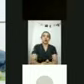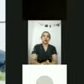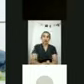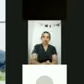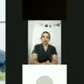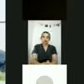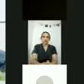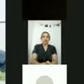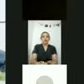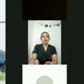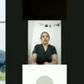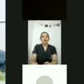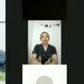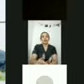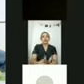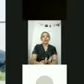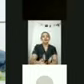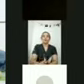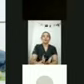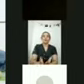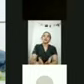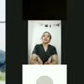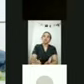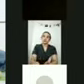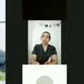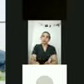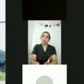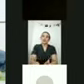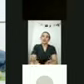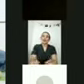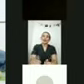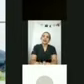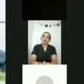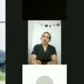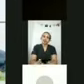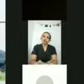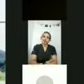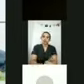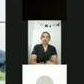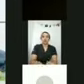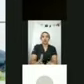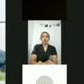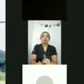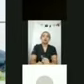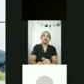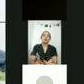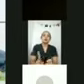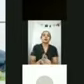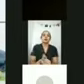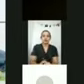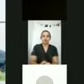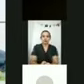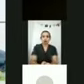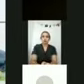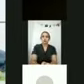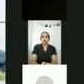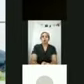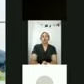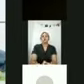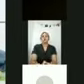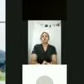los panaderos, y aquí debemos saber diferenciar en qué momento estamos, en qué contexto y con quién